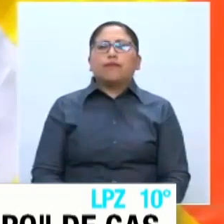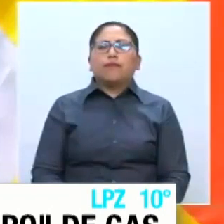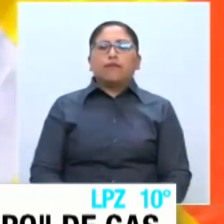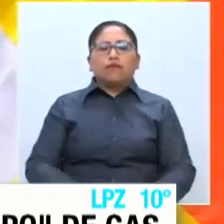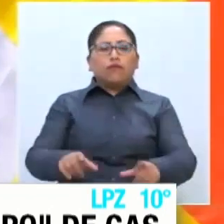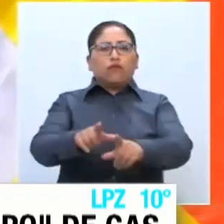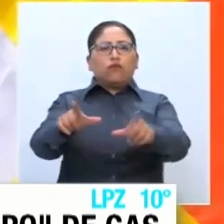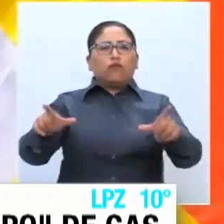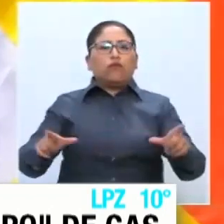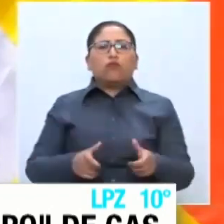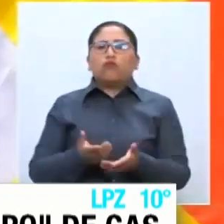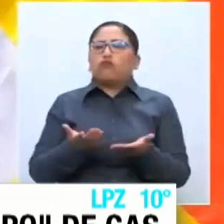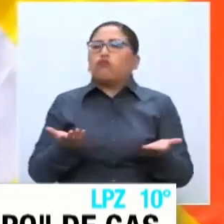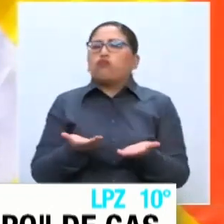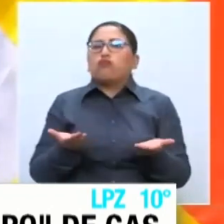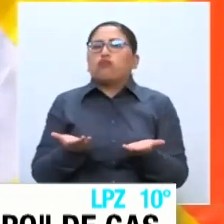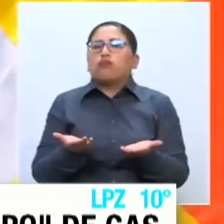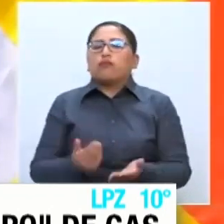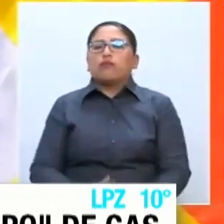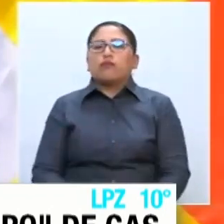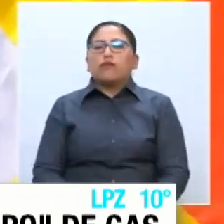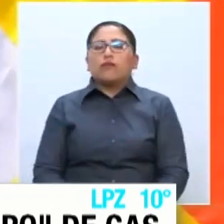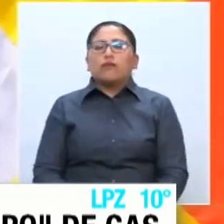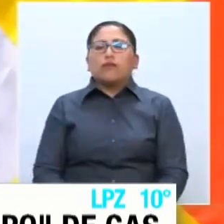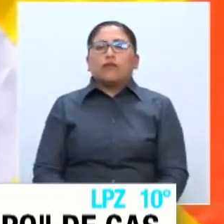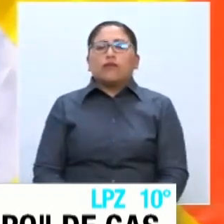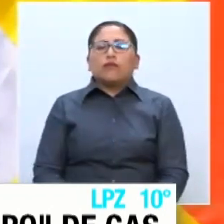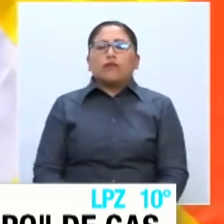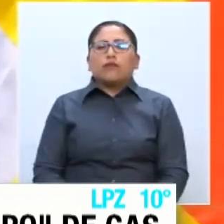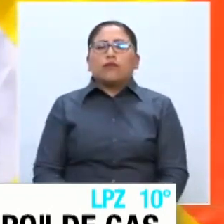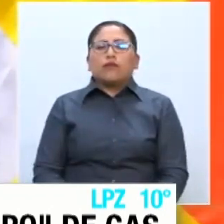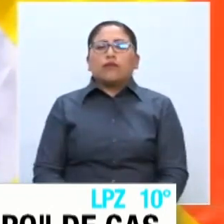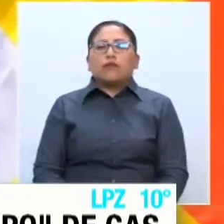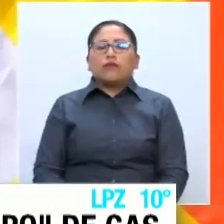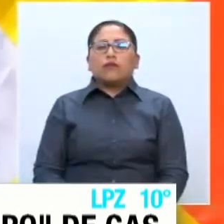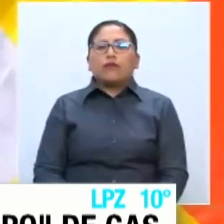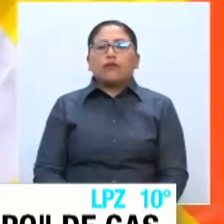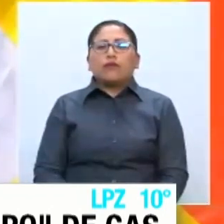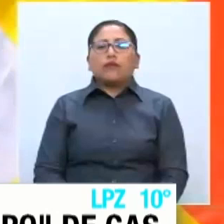que está ubicado en el bloque